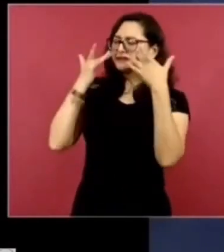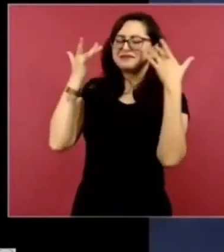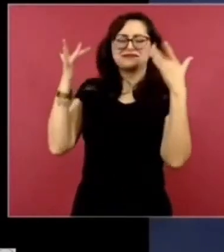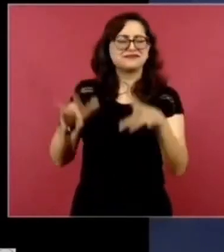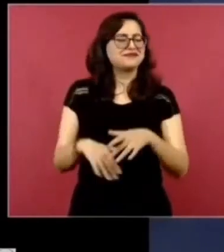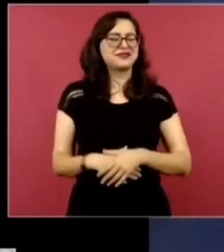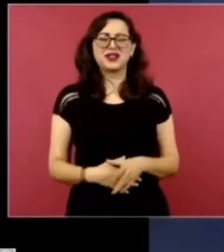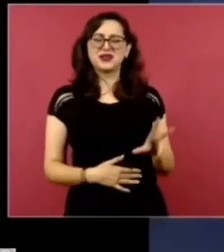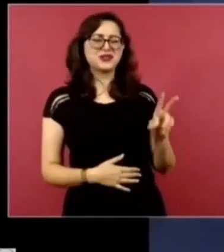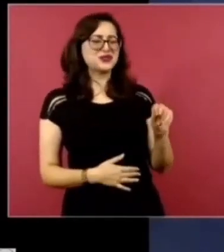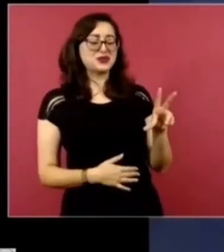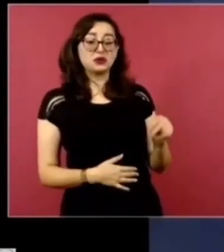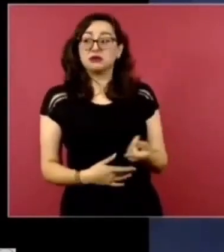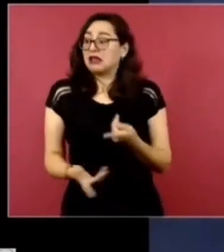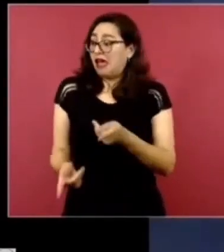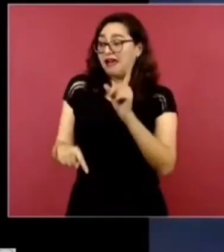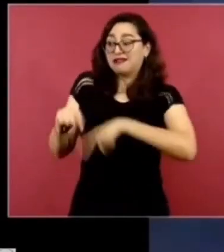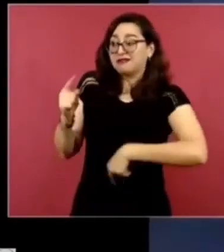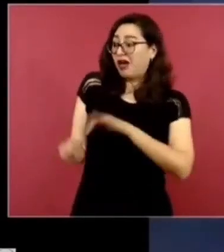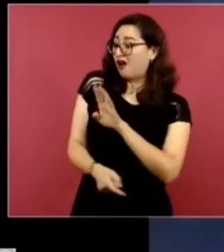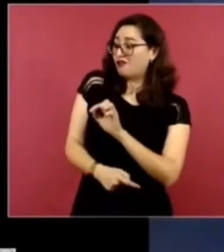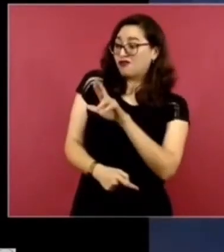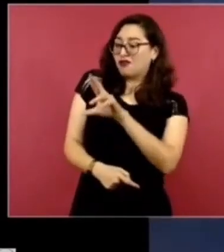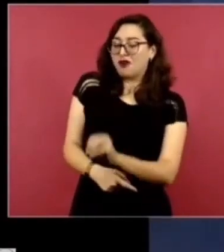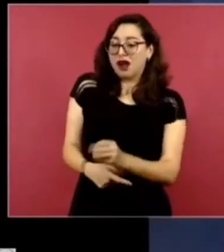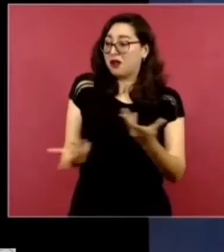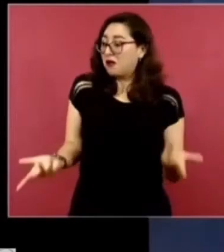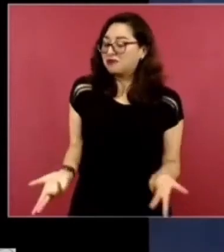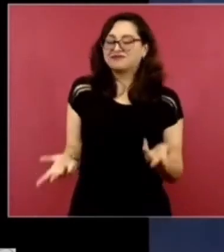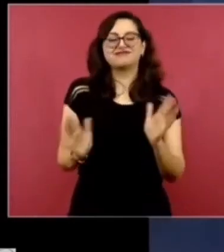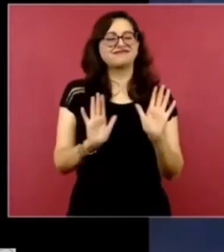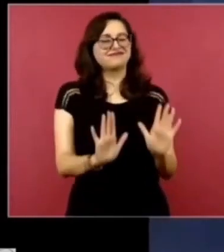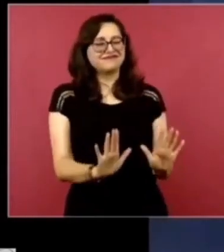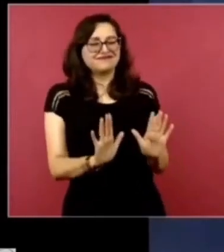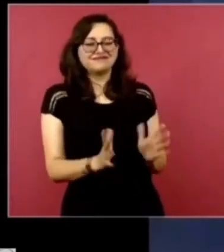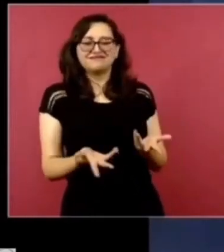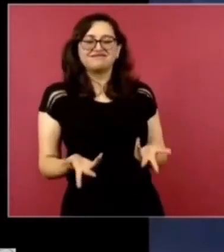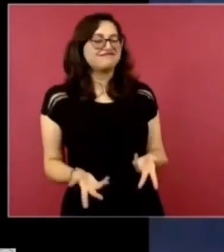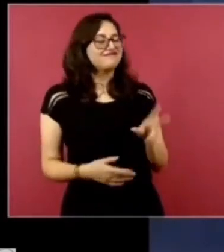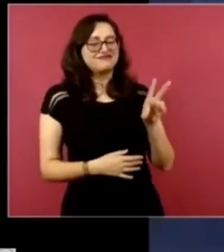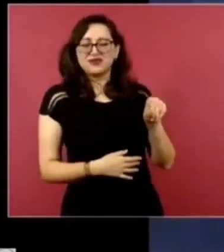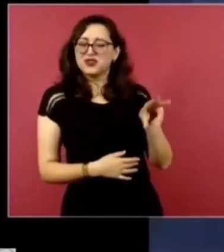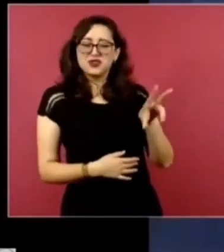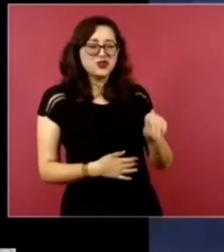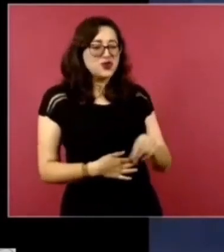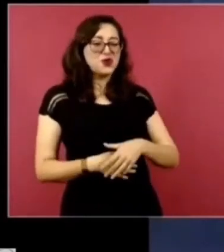porque no, no se dé el no, desafuero, se acaba este no, problema. mira, ¿No los vas a buscar? ¿No los estás buscando? no, no,